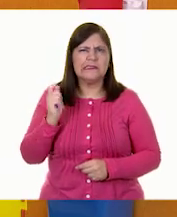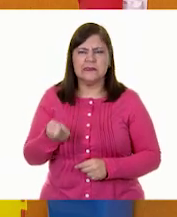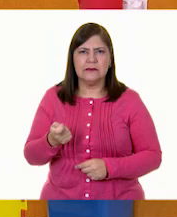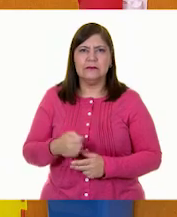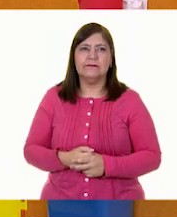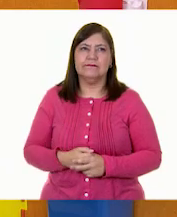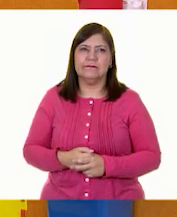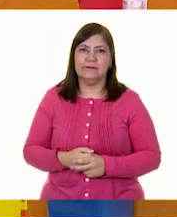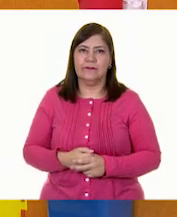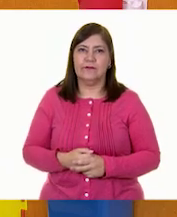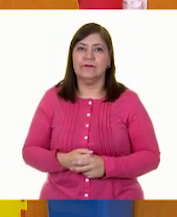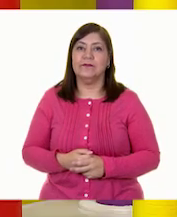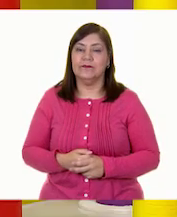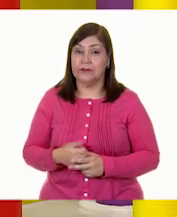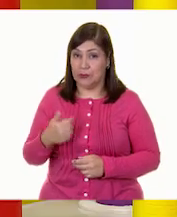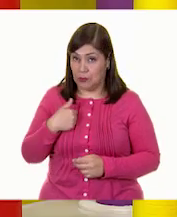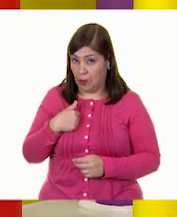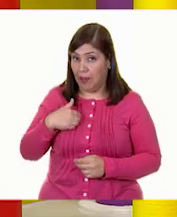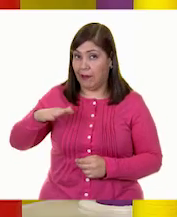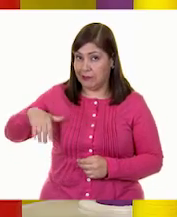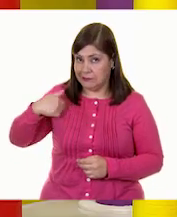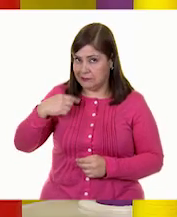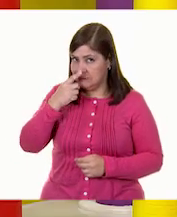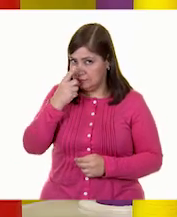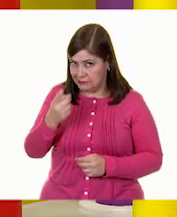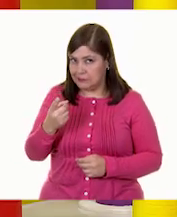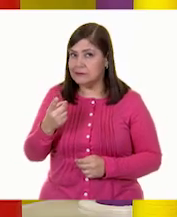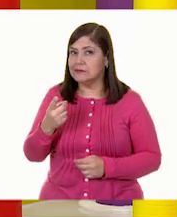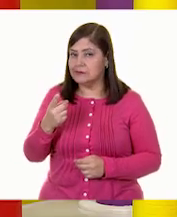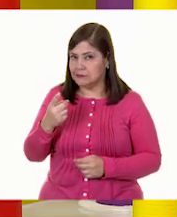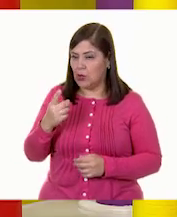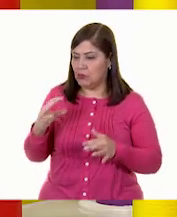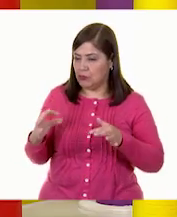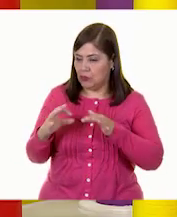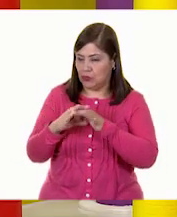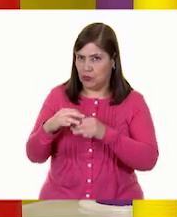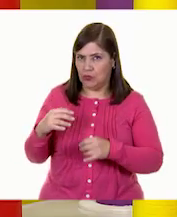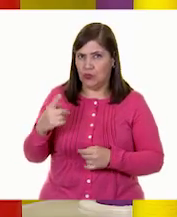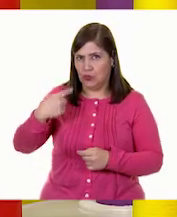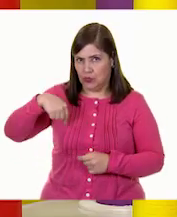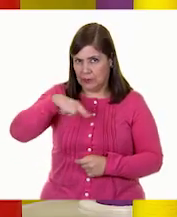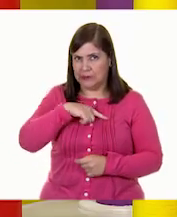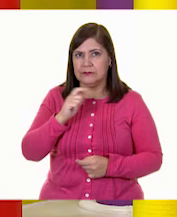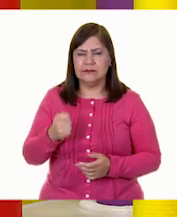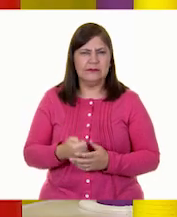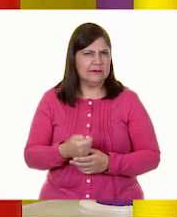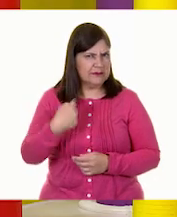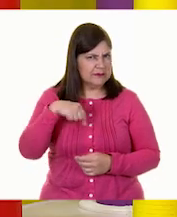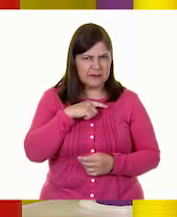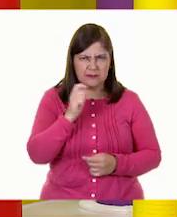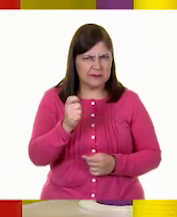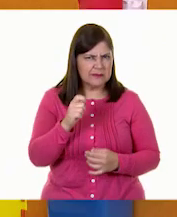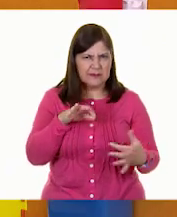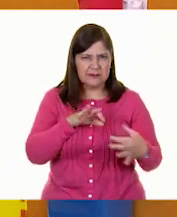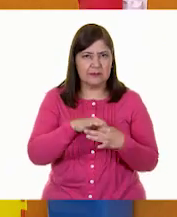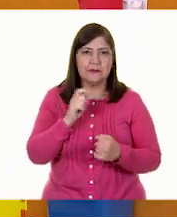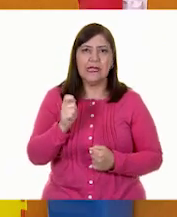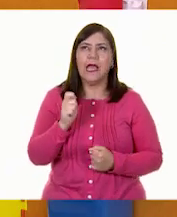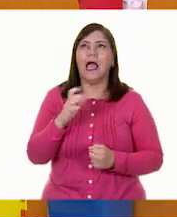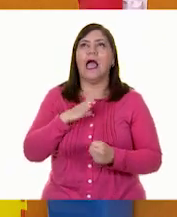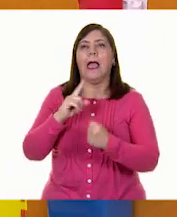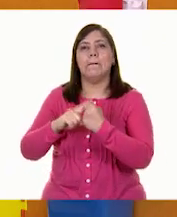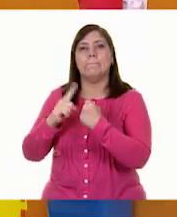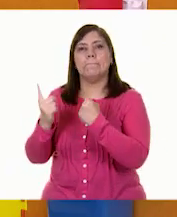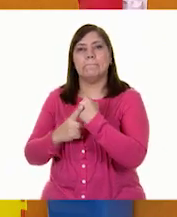¡Ay, niño! Les dije que tenía relación con nosotros. A ver, ¿tiene relación con nosotros? Es algo metafórico.